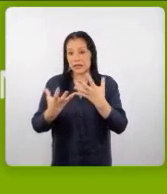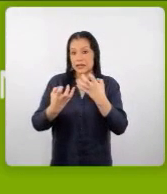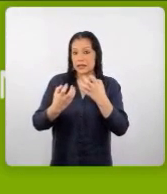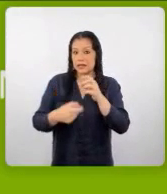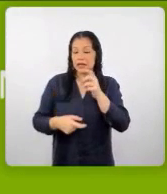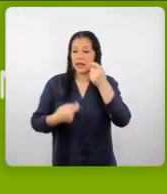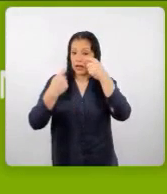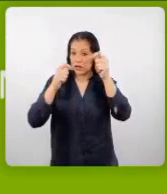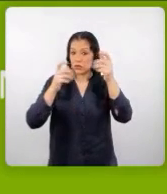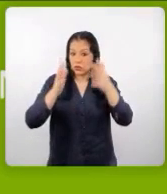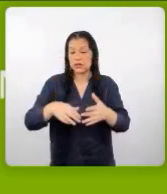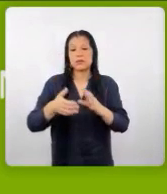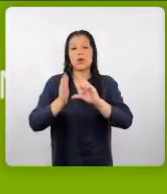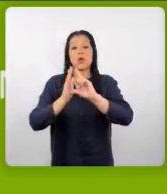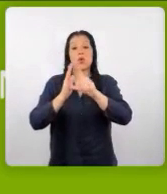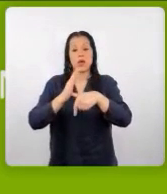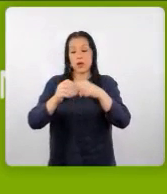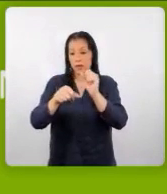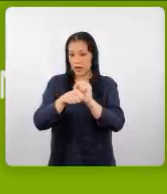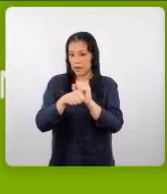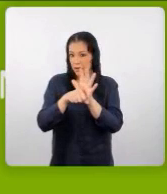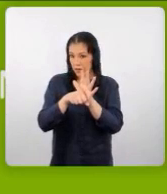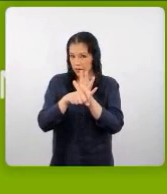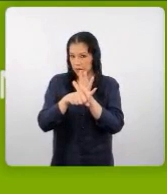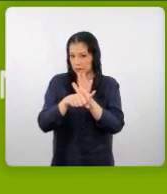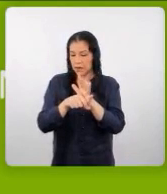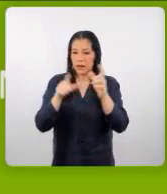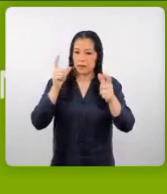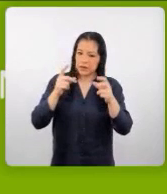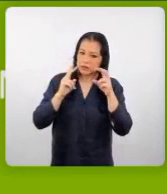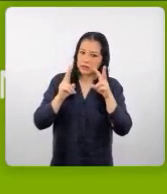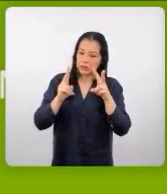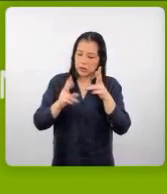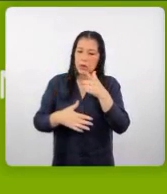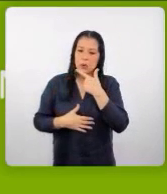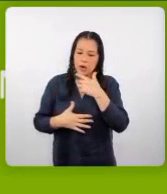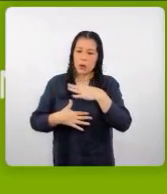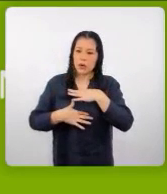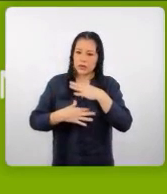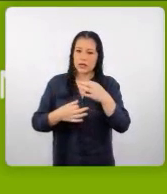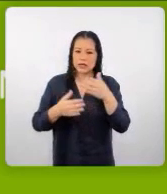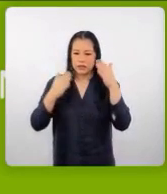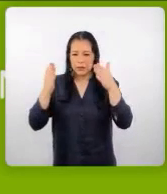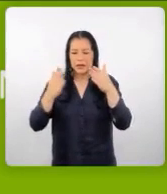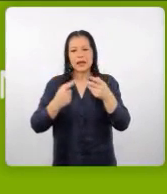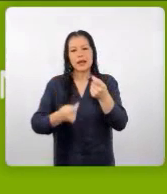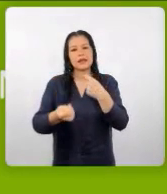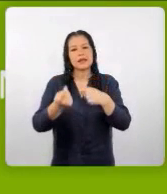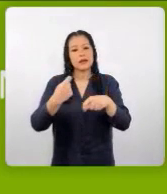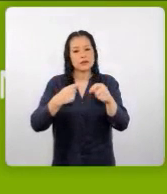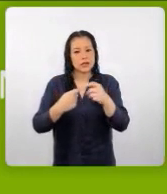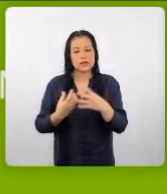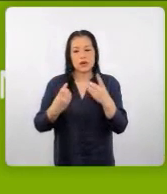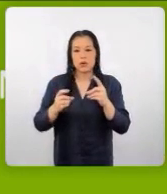post pandemia. De hecho, el público ha quedado muy, muy interesado en la parte de la negociación. Cuando comentabas, por